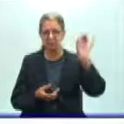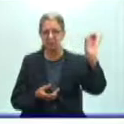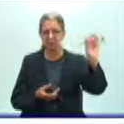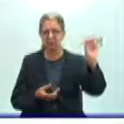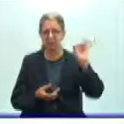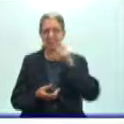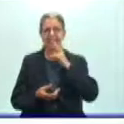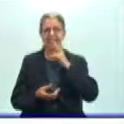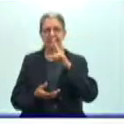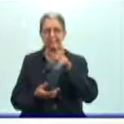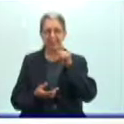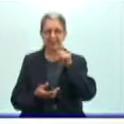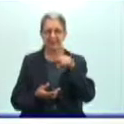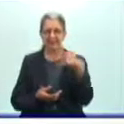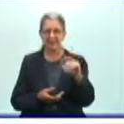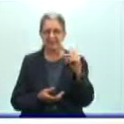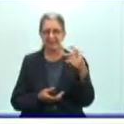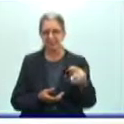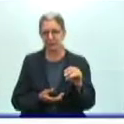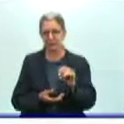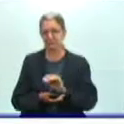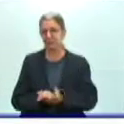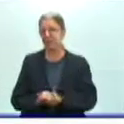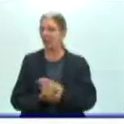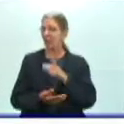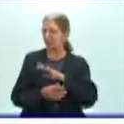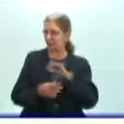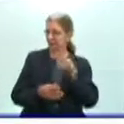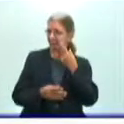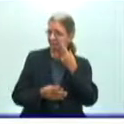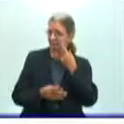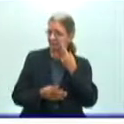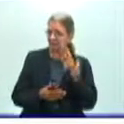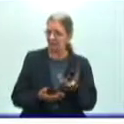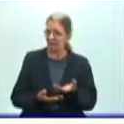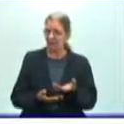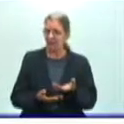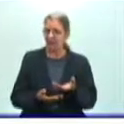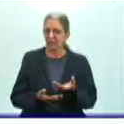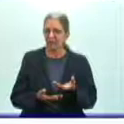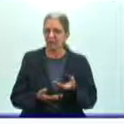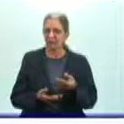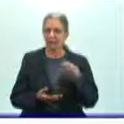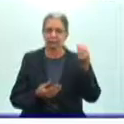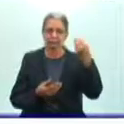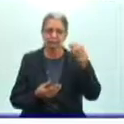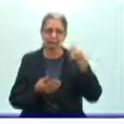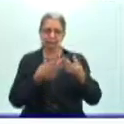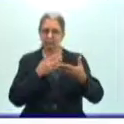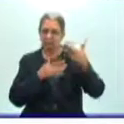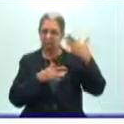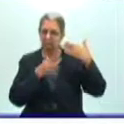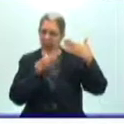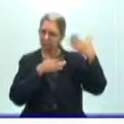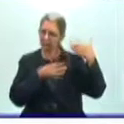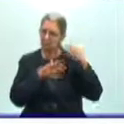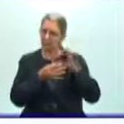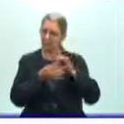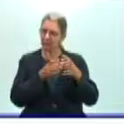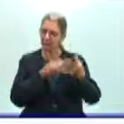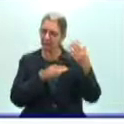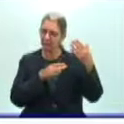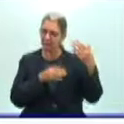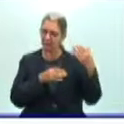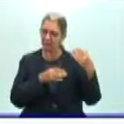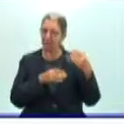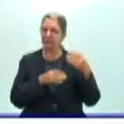este ejercicio. ¿Te has percatado que hemos utilizado conocimiento de grados